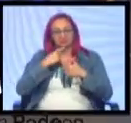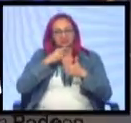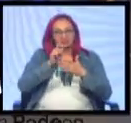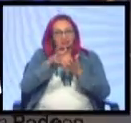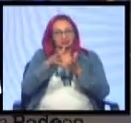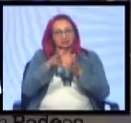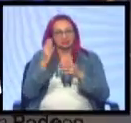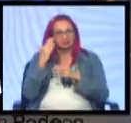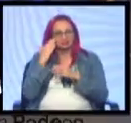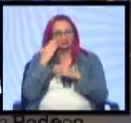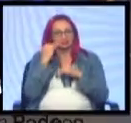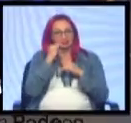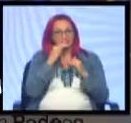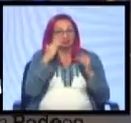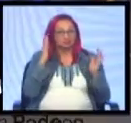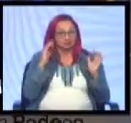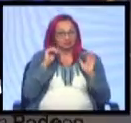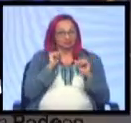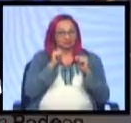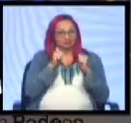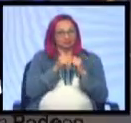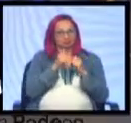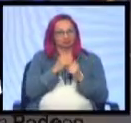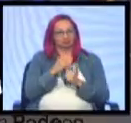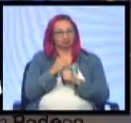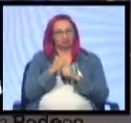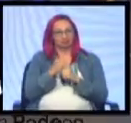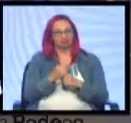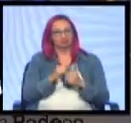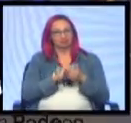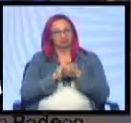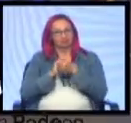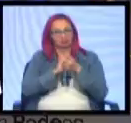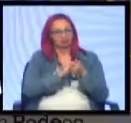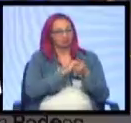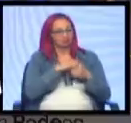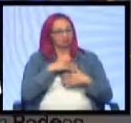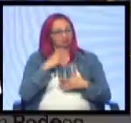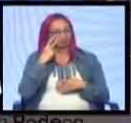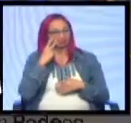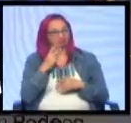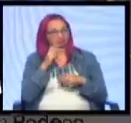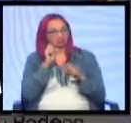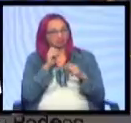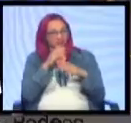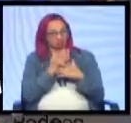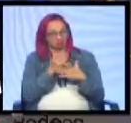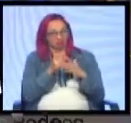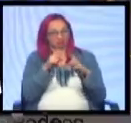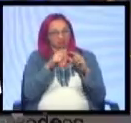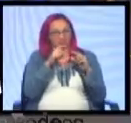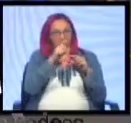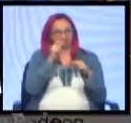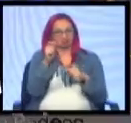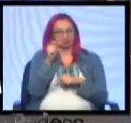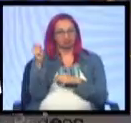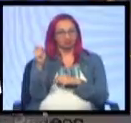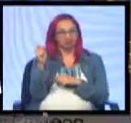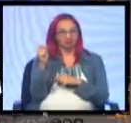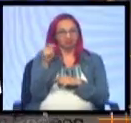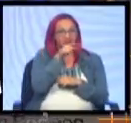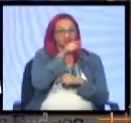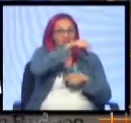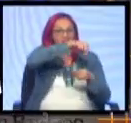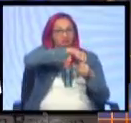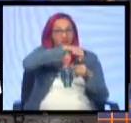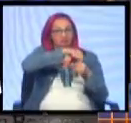quisiera saber si una asociación solidarista, vean qué interesante, puede hacer una rifa mensual cuyos